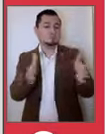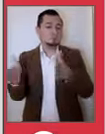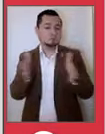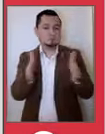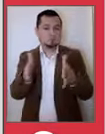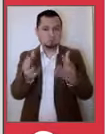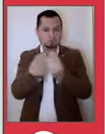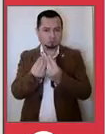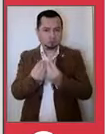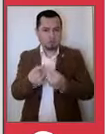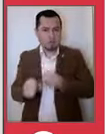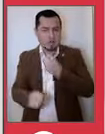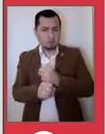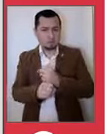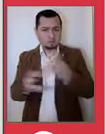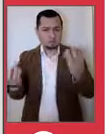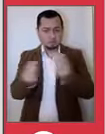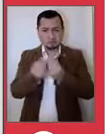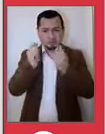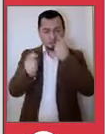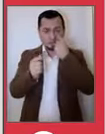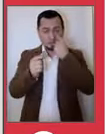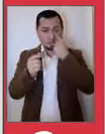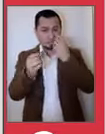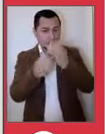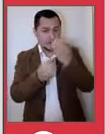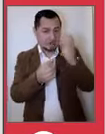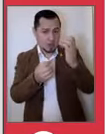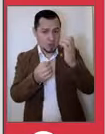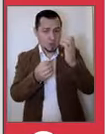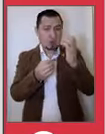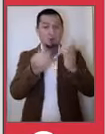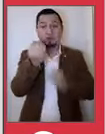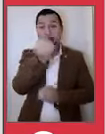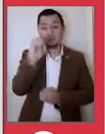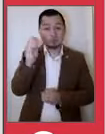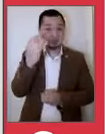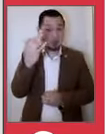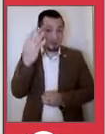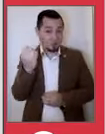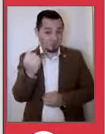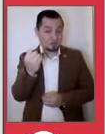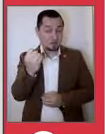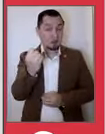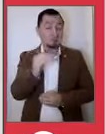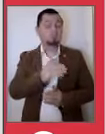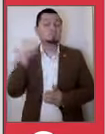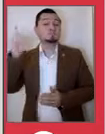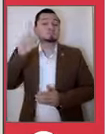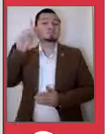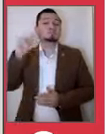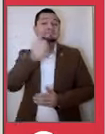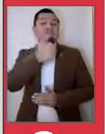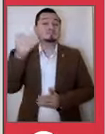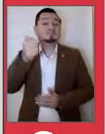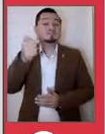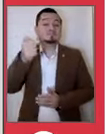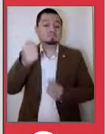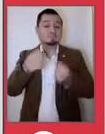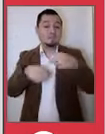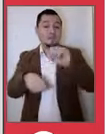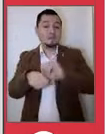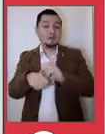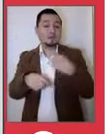última semana del año la primera semana de enero nos movimos de 959 a 1600 hacia finales de la semana